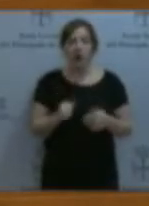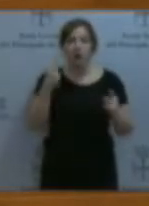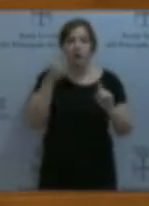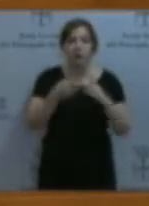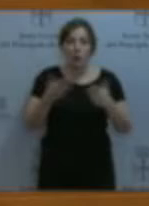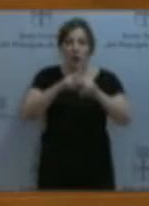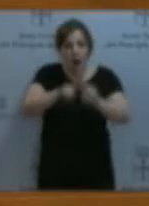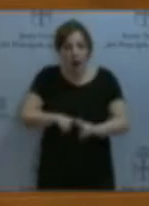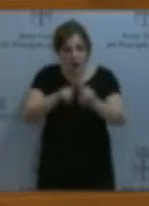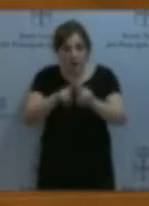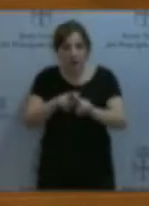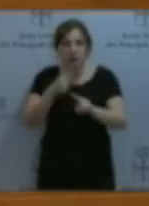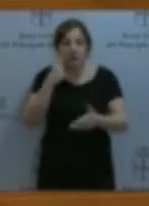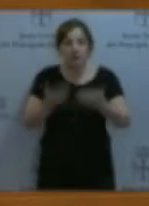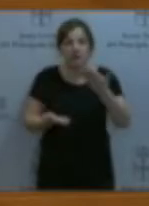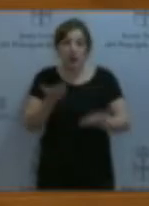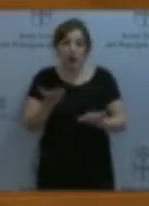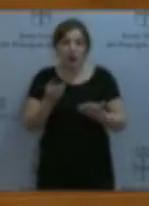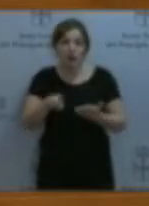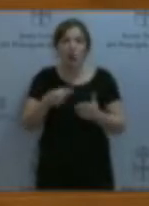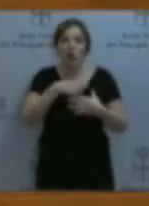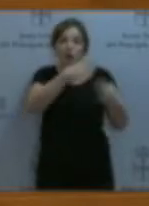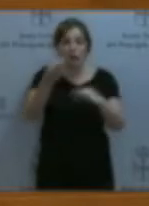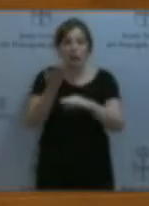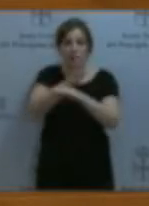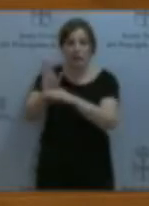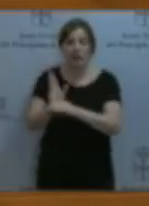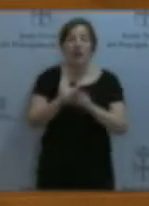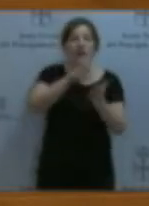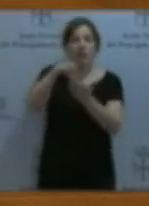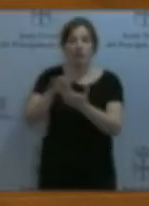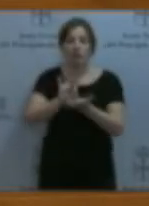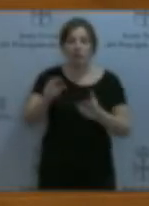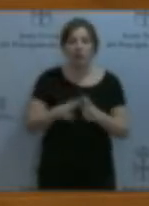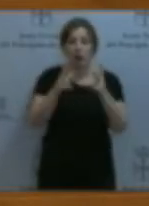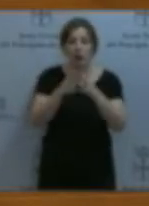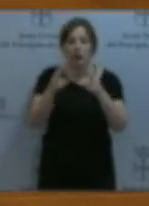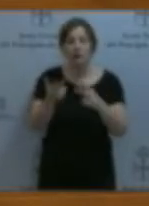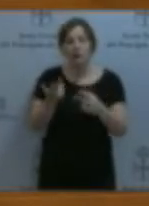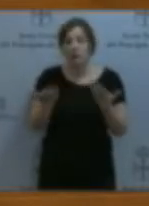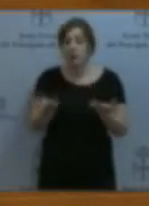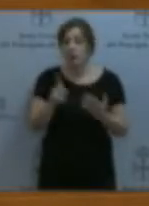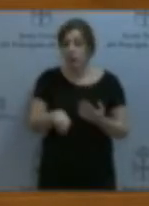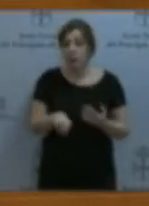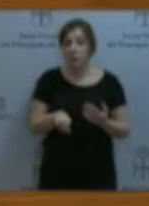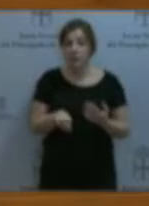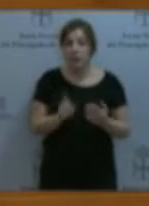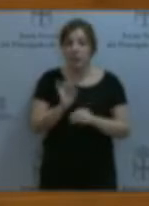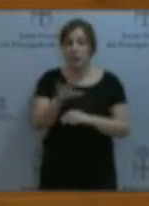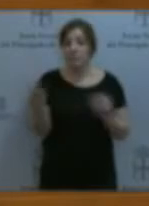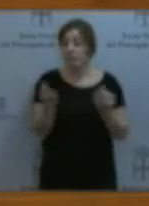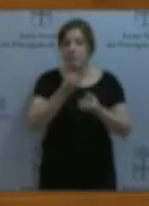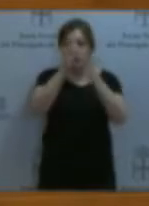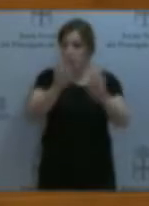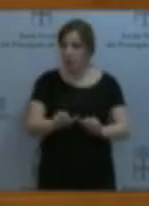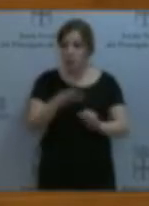el análisis y valoración de la documentación presentada por los centros de servicios sociales para su acreditación como tales y la emisión de informes